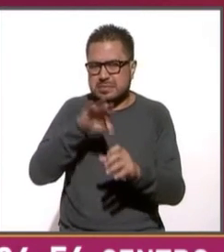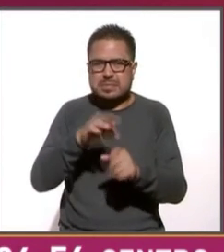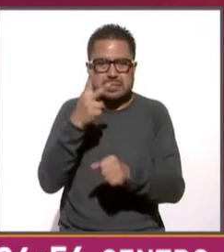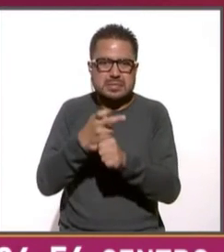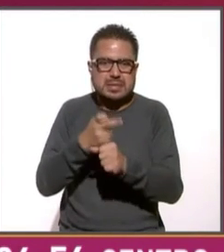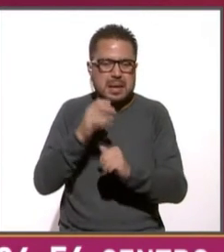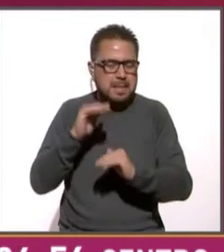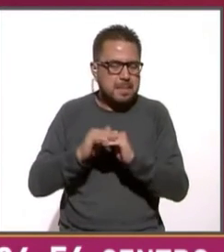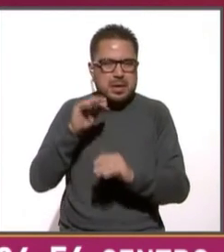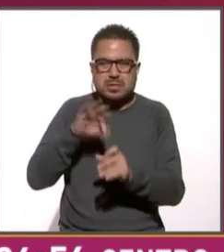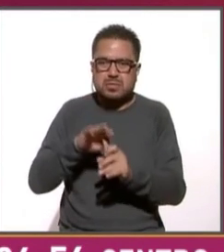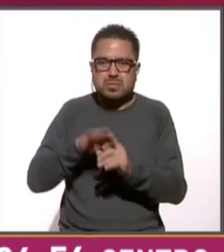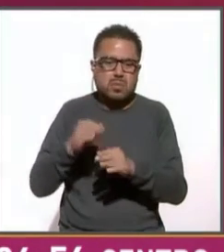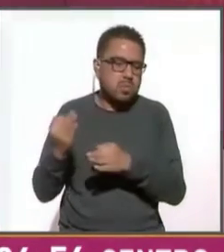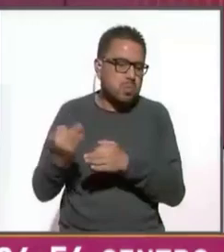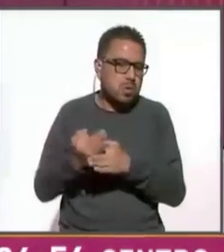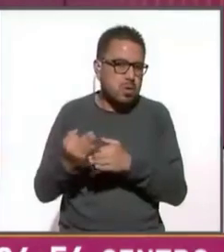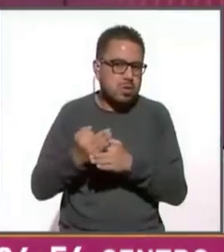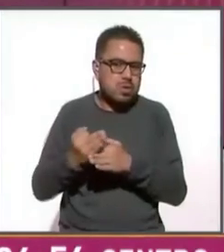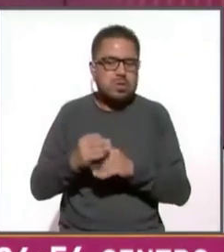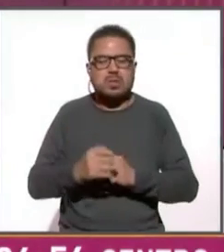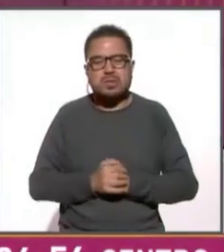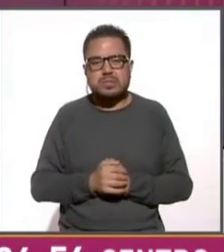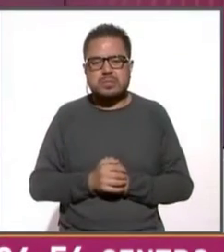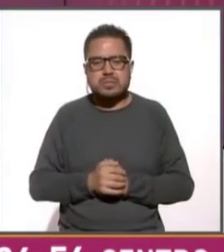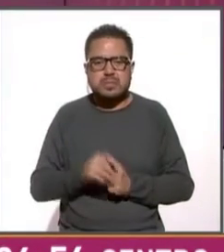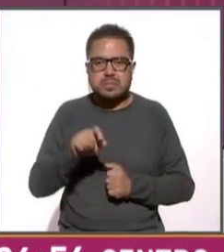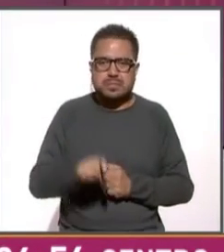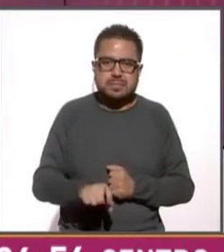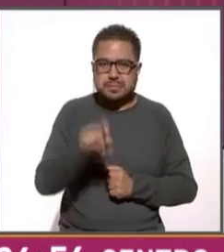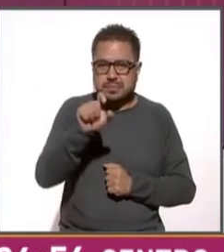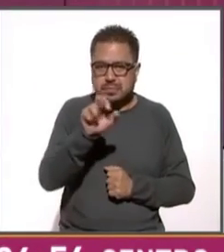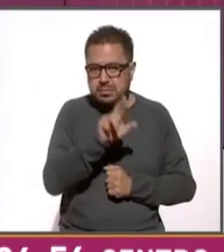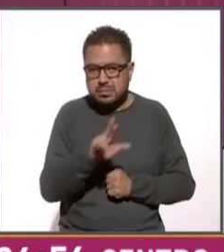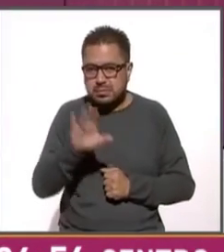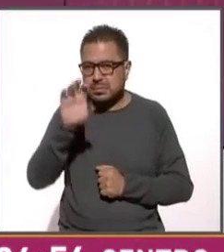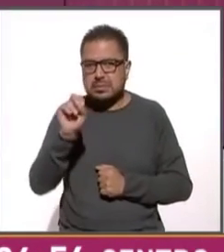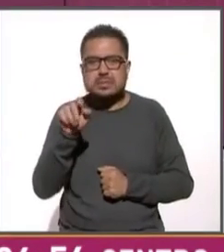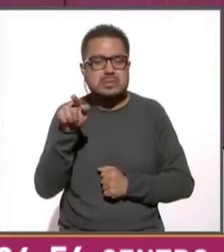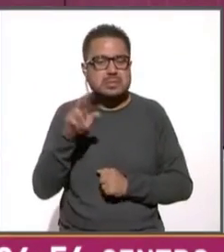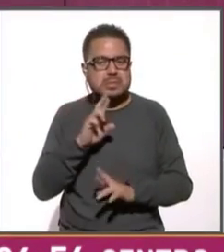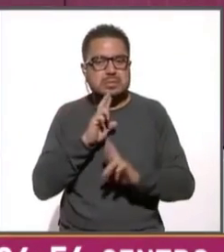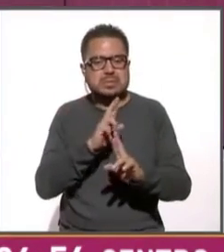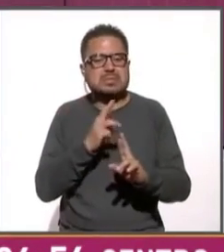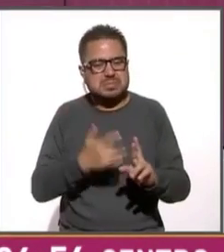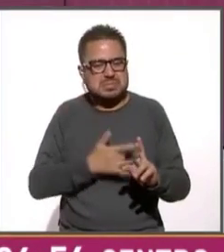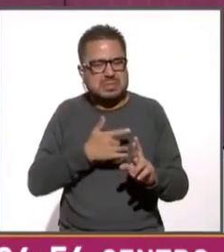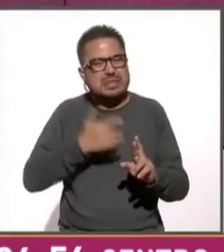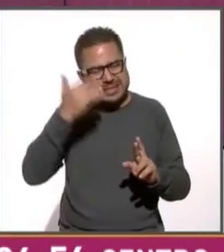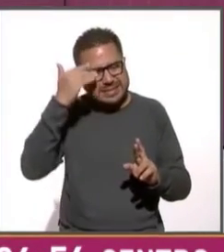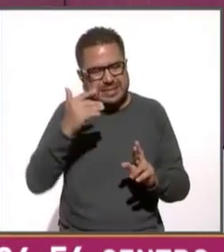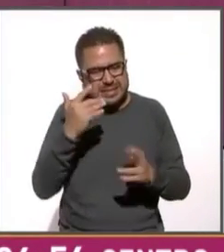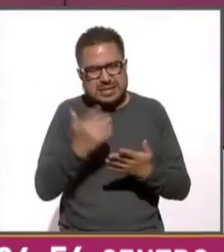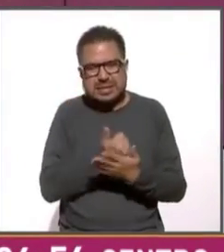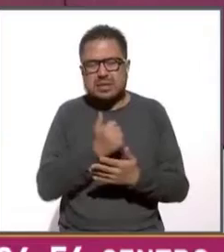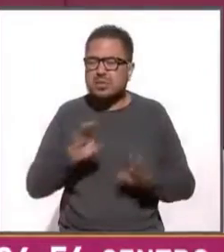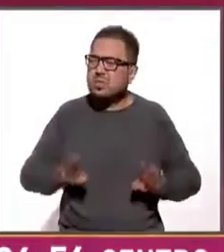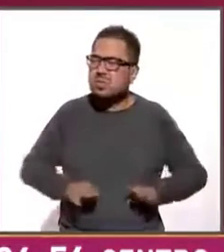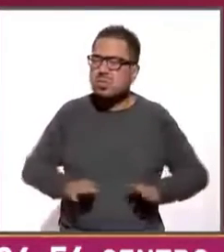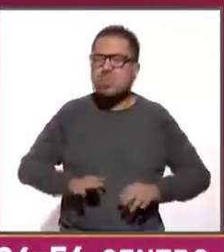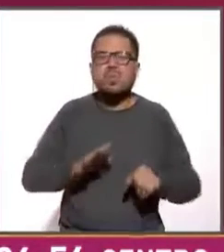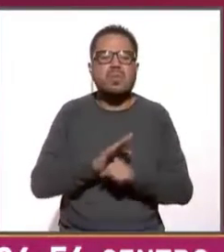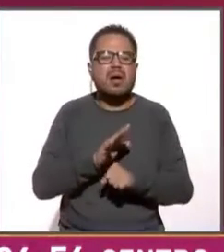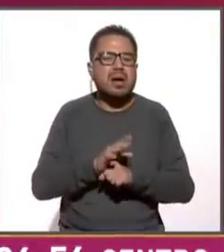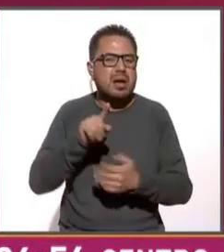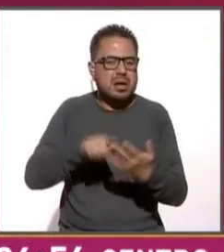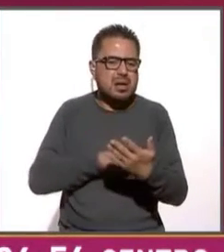segunda más votada para Morena. Bien. Quintana Roo, también un resultado muy predecible. ¿Qué característica tiene